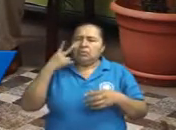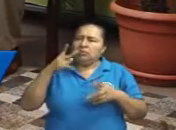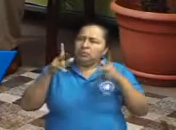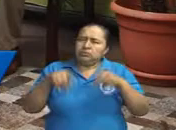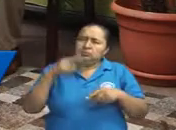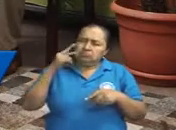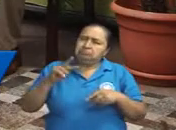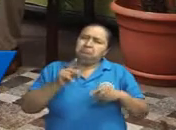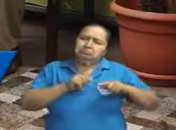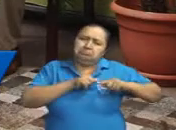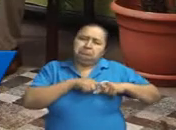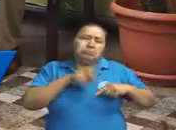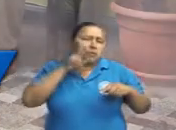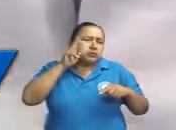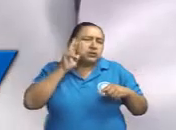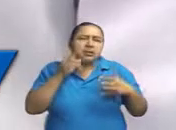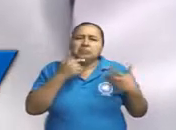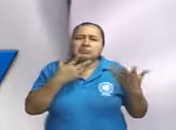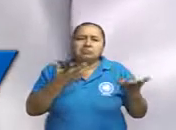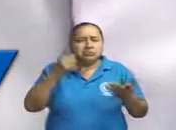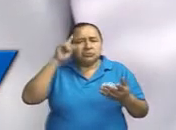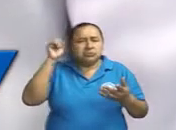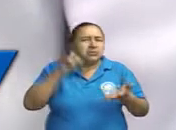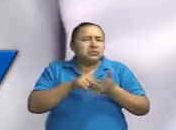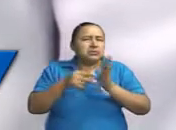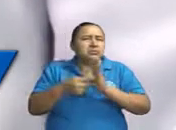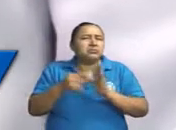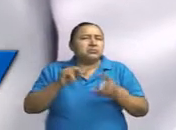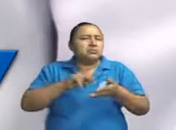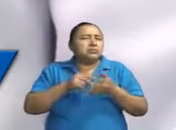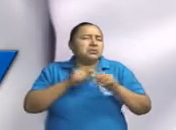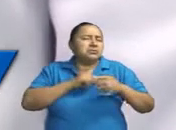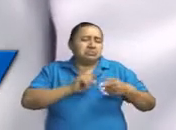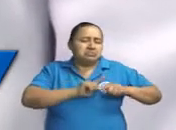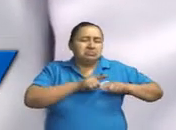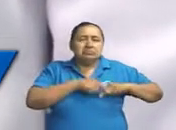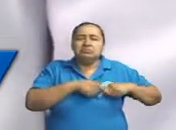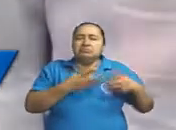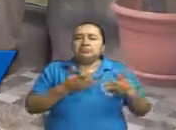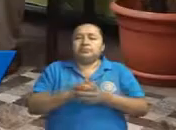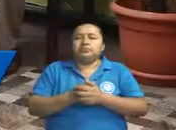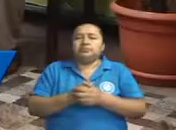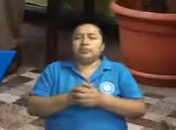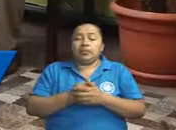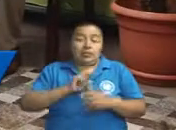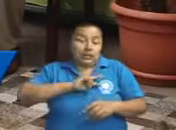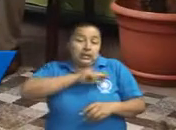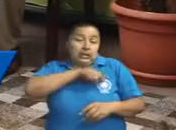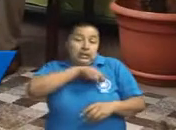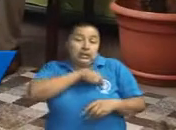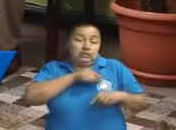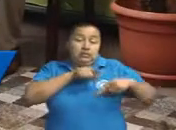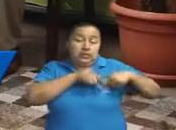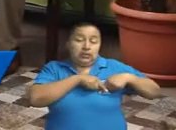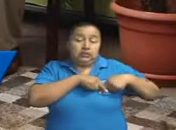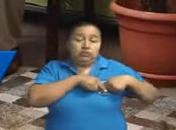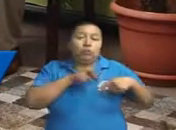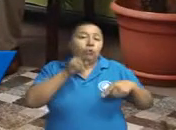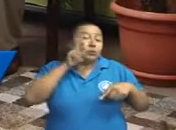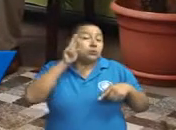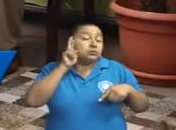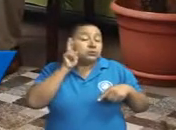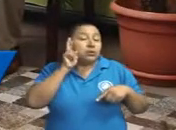estos lacitos y uno no sabe, pues. Sí. Tal vez nos explique qué significa este lacito, doctor. Sí, el lazo rosa se le ha